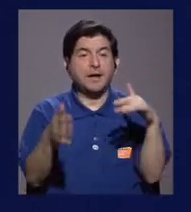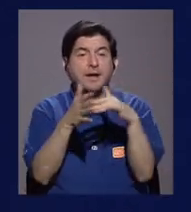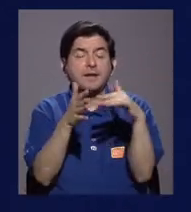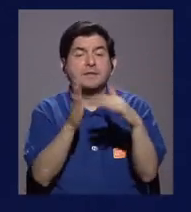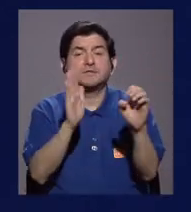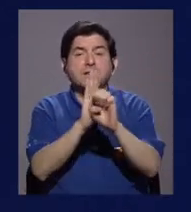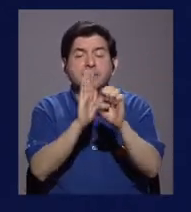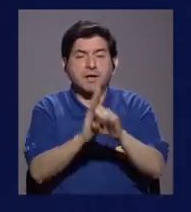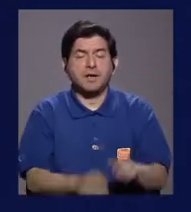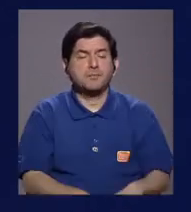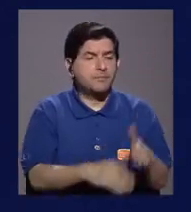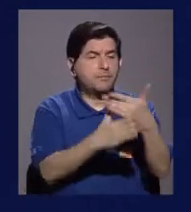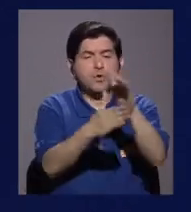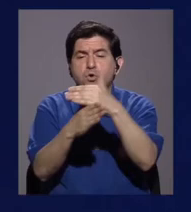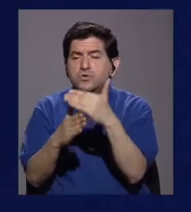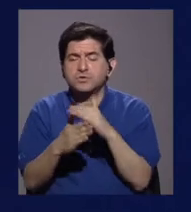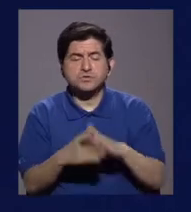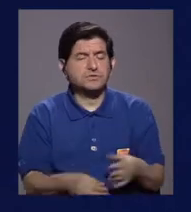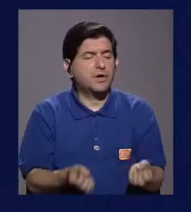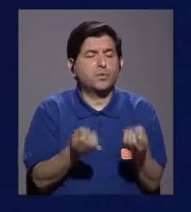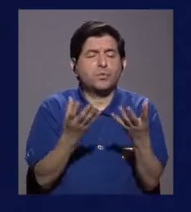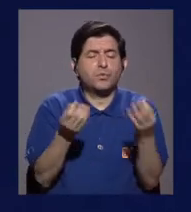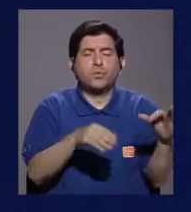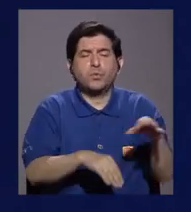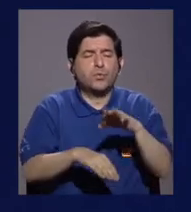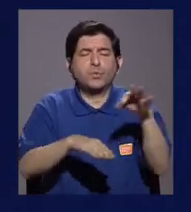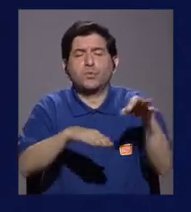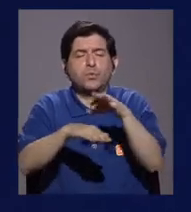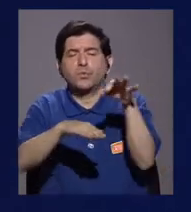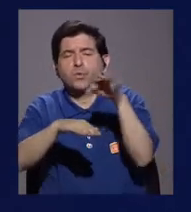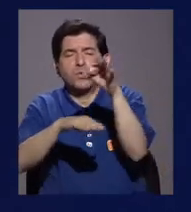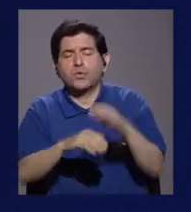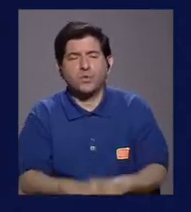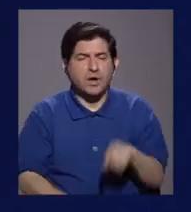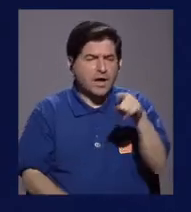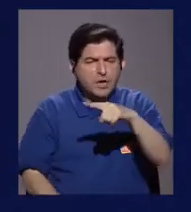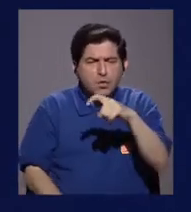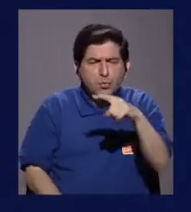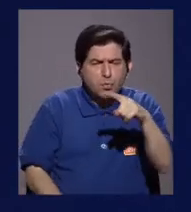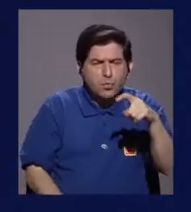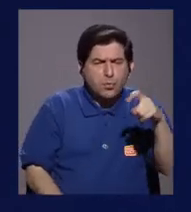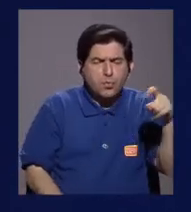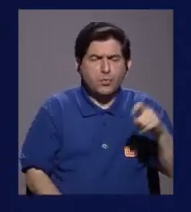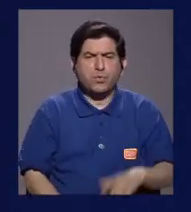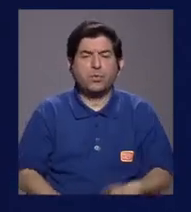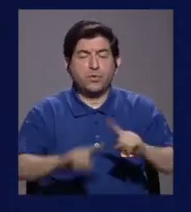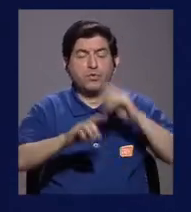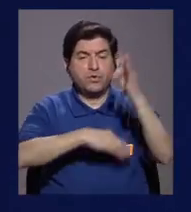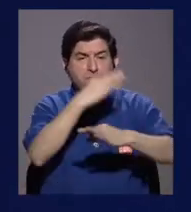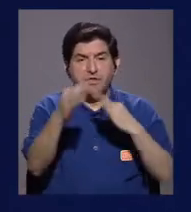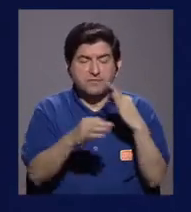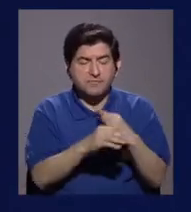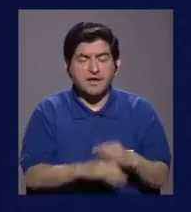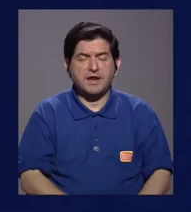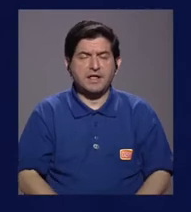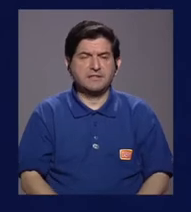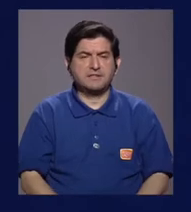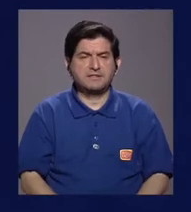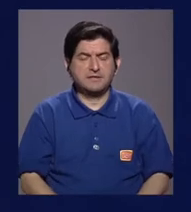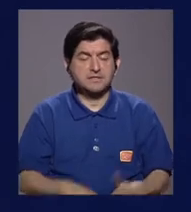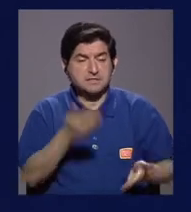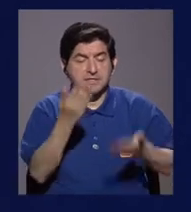al entender eso este iris y crear programas que eliminen eso pueden reducir no